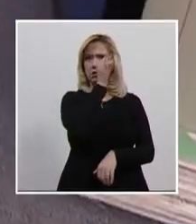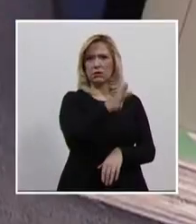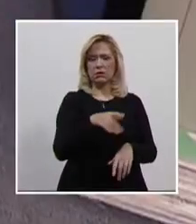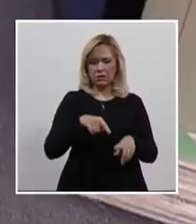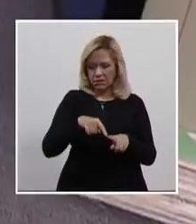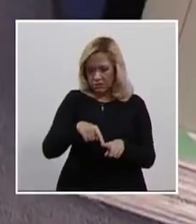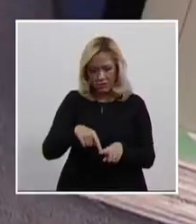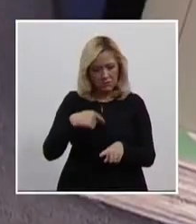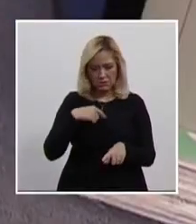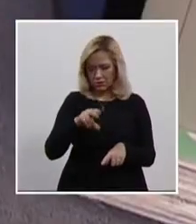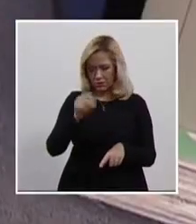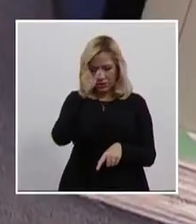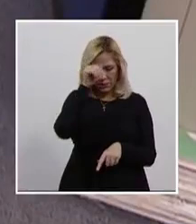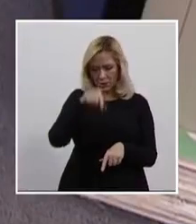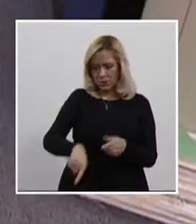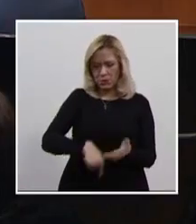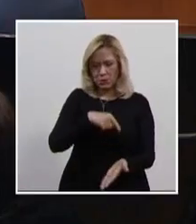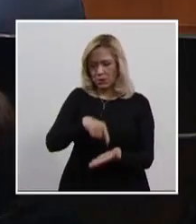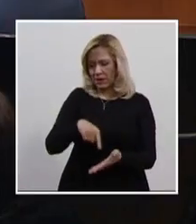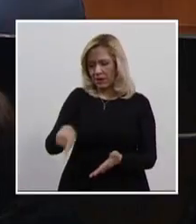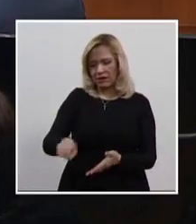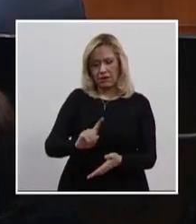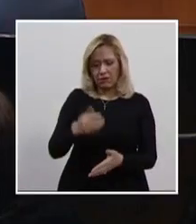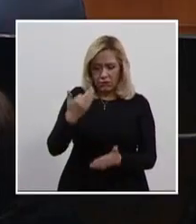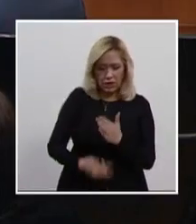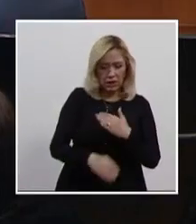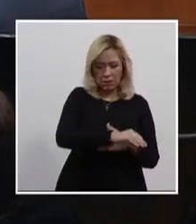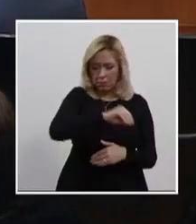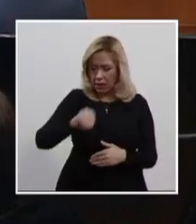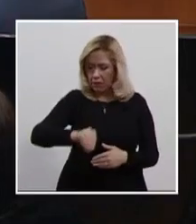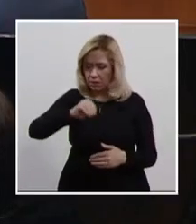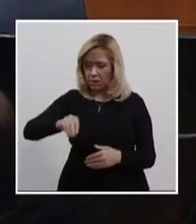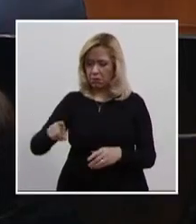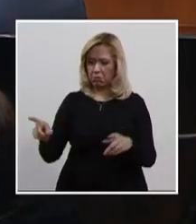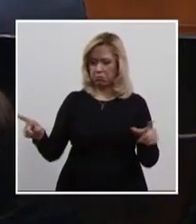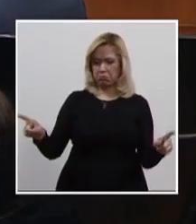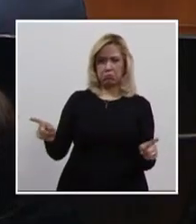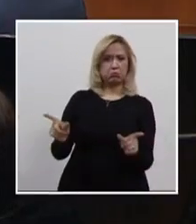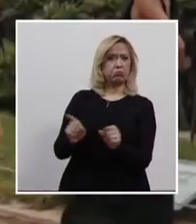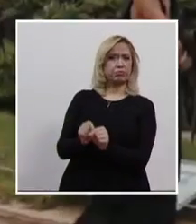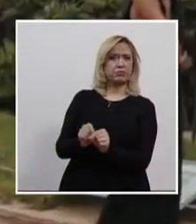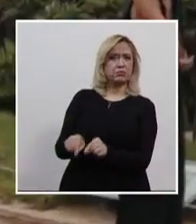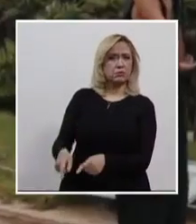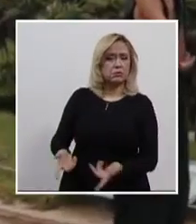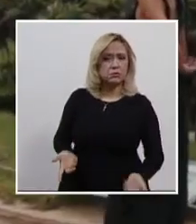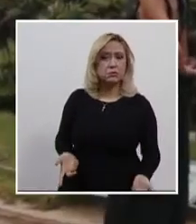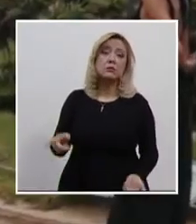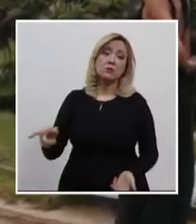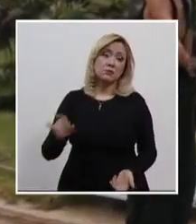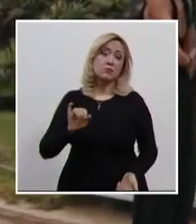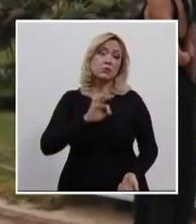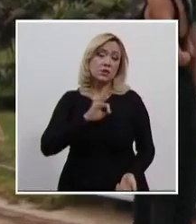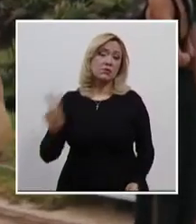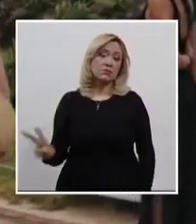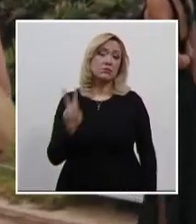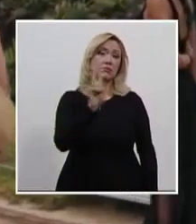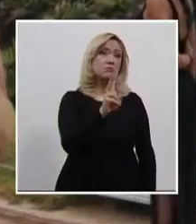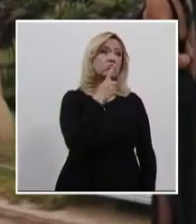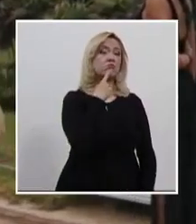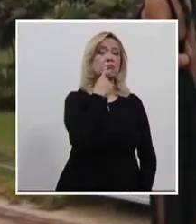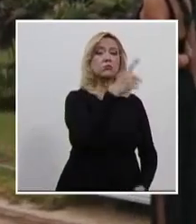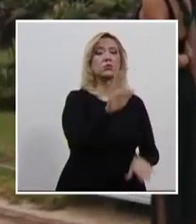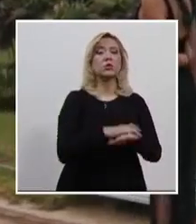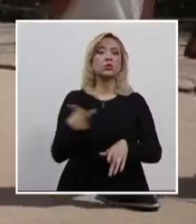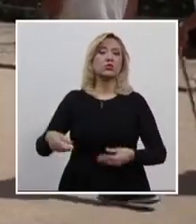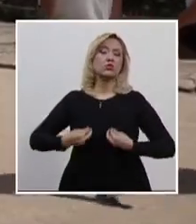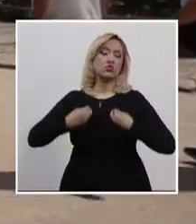de riesgos naturales municipales. La sala indicó que contaban con interés legítimo, ya que son habitantes del ayuntamiento y la falta